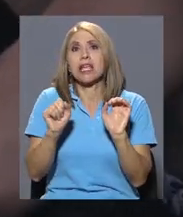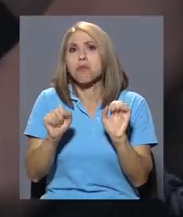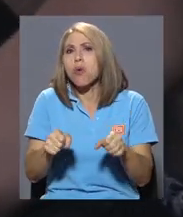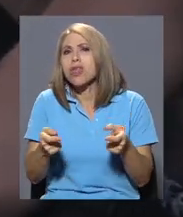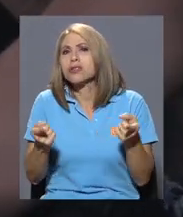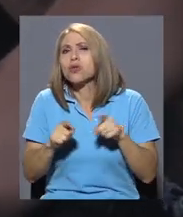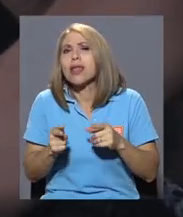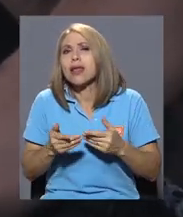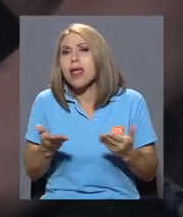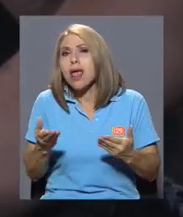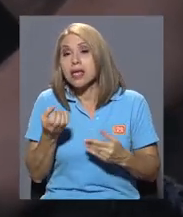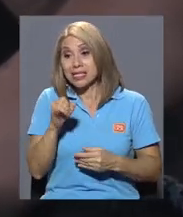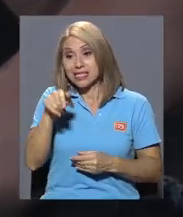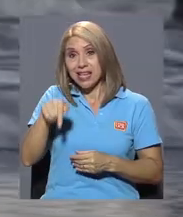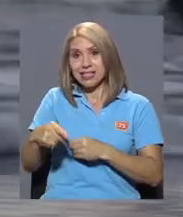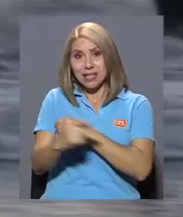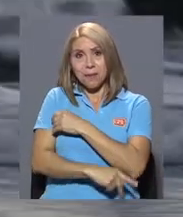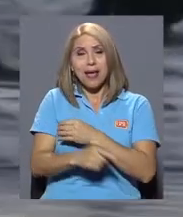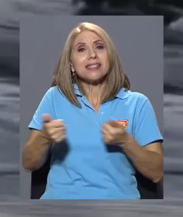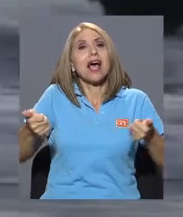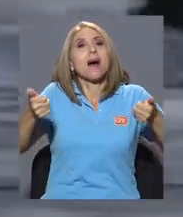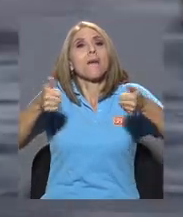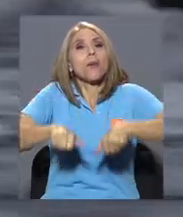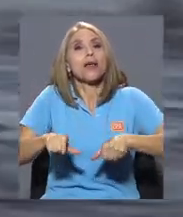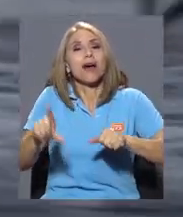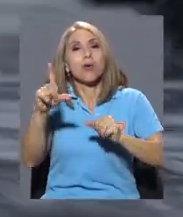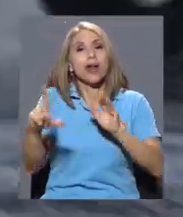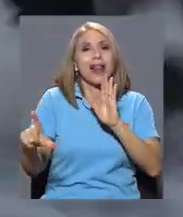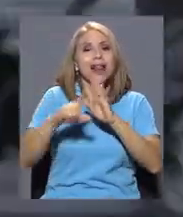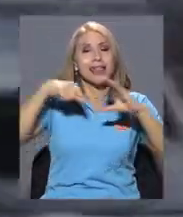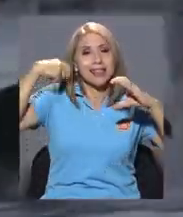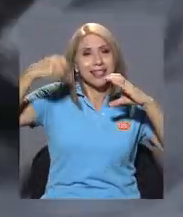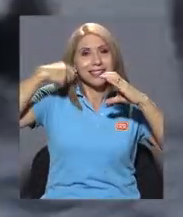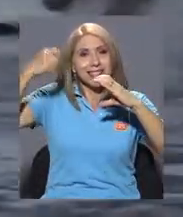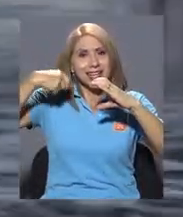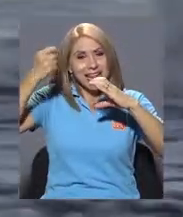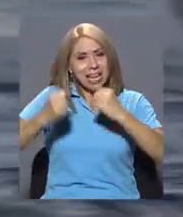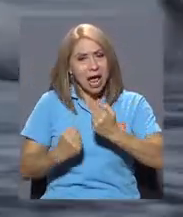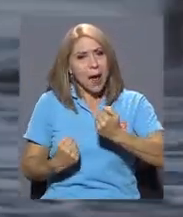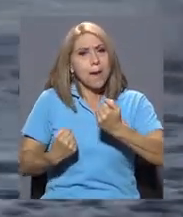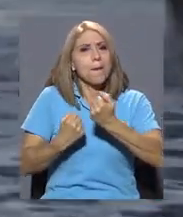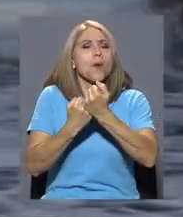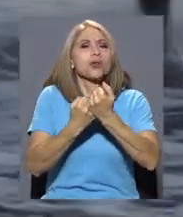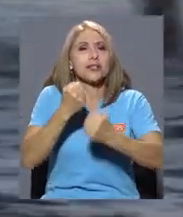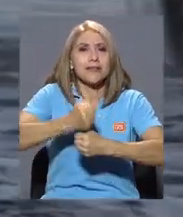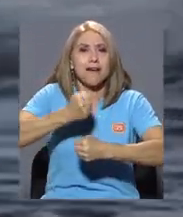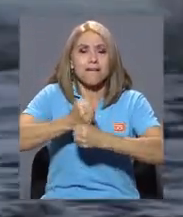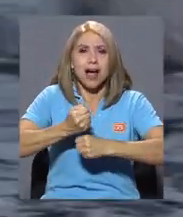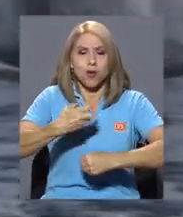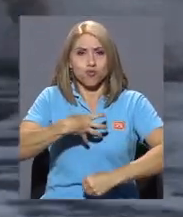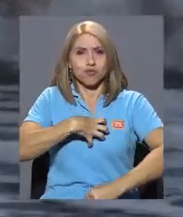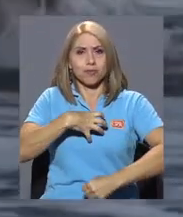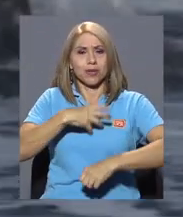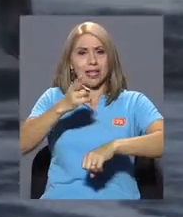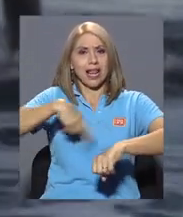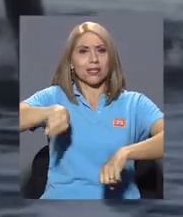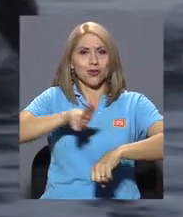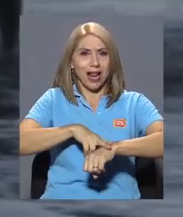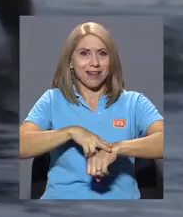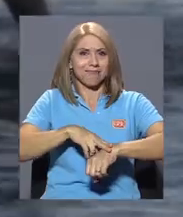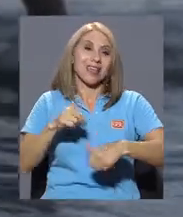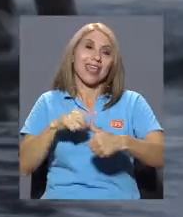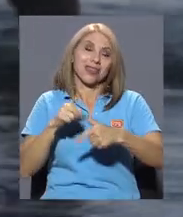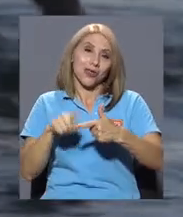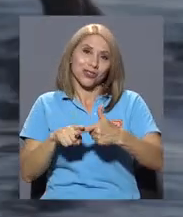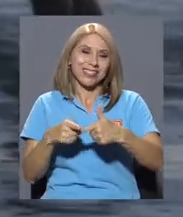país en algún momento se anima a aprobar una ley de cine que pueda apoyar la producción nacional todo bueno por un lado está el estado que